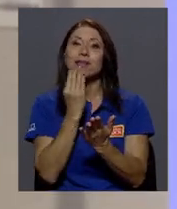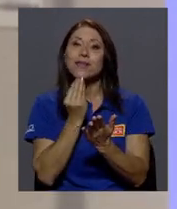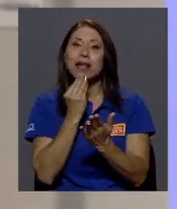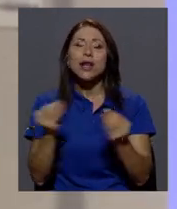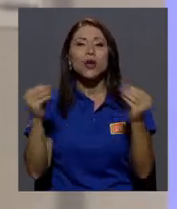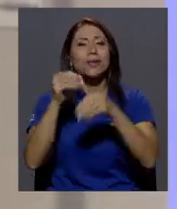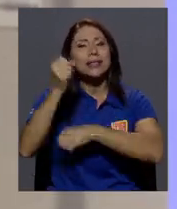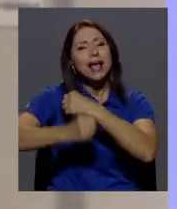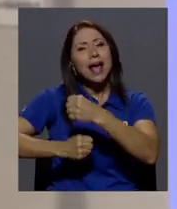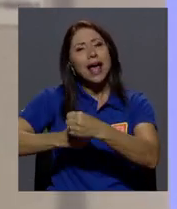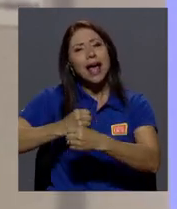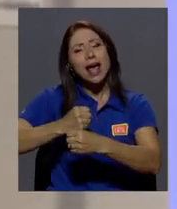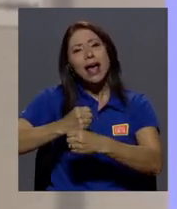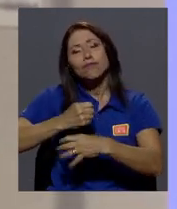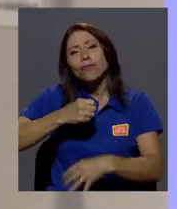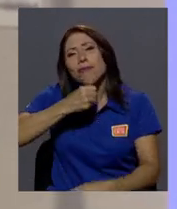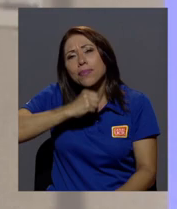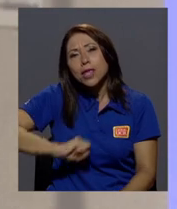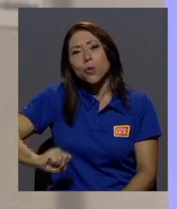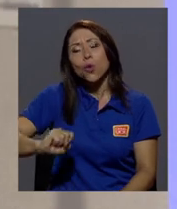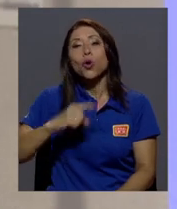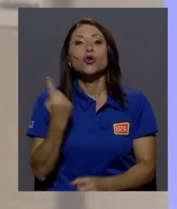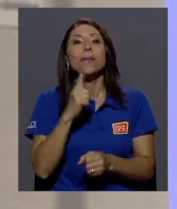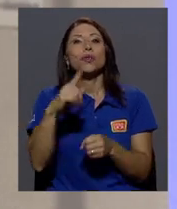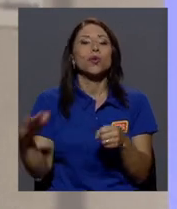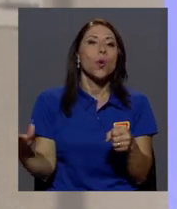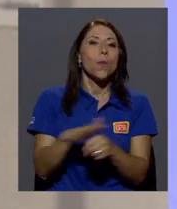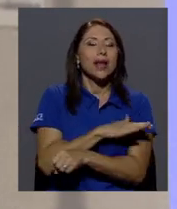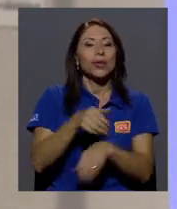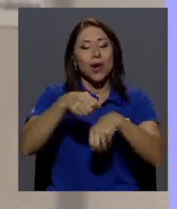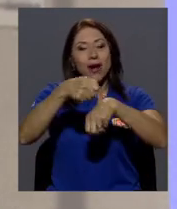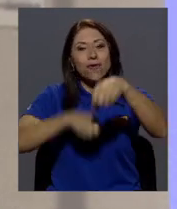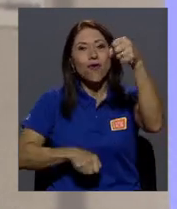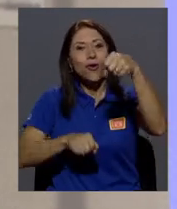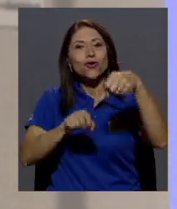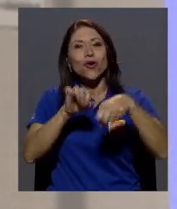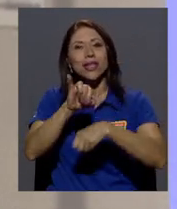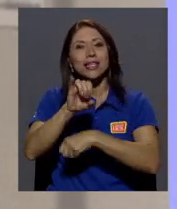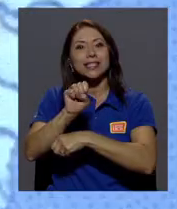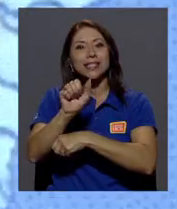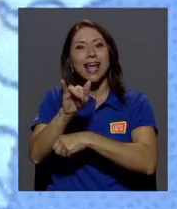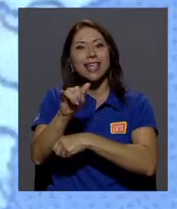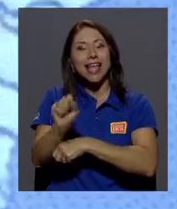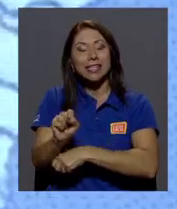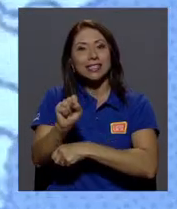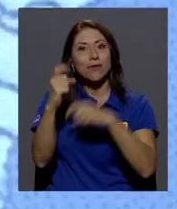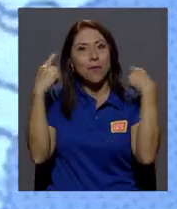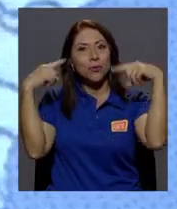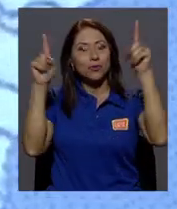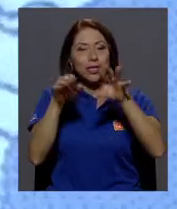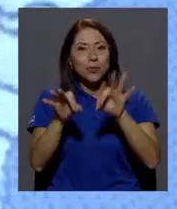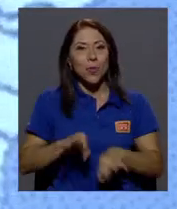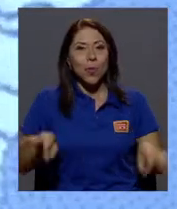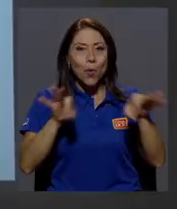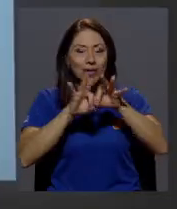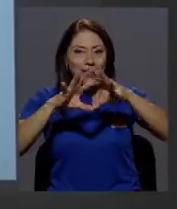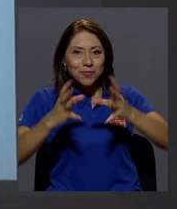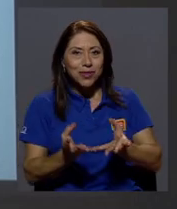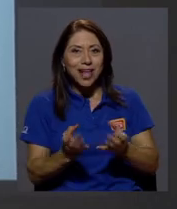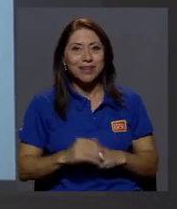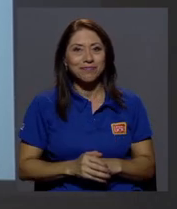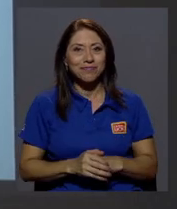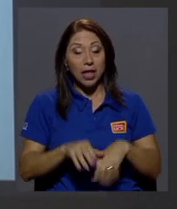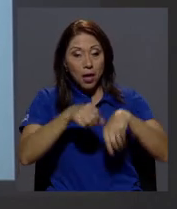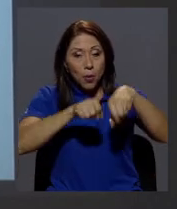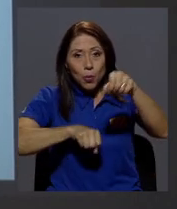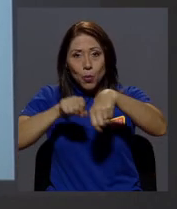antiguos del mundo, y solo uno completo, que es el famosísimo rollo de Isaías, y de ahí la importancia mundial. Entre